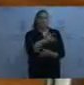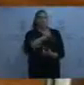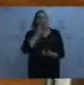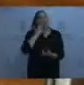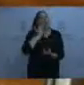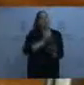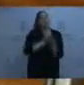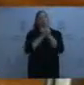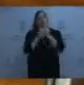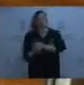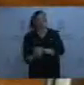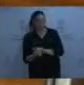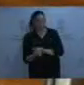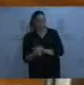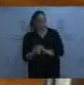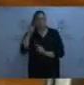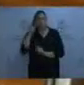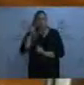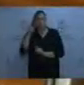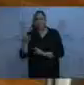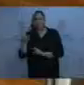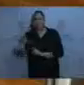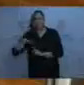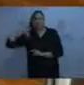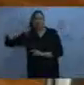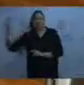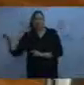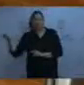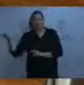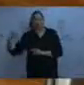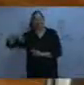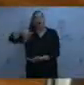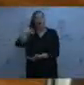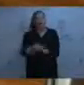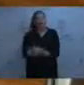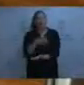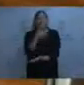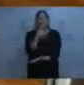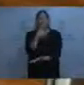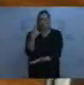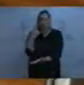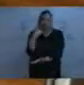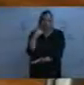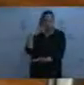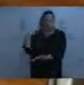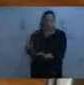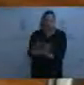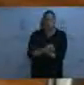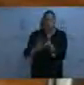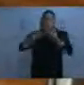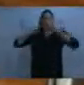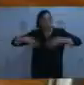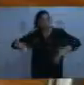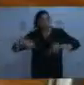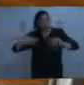Y el personal externo, digamos, como he dicho, levantará acta y verificará que todo ha sucedido de modo normal y si